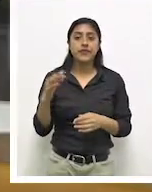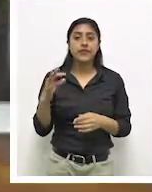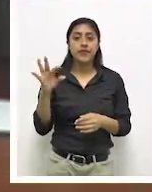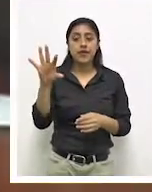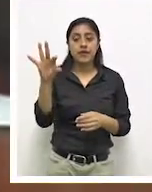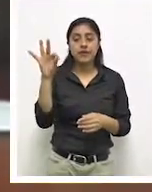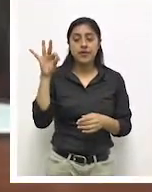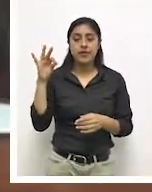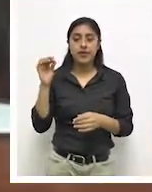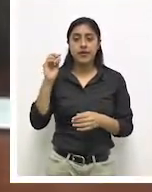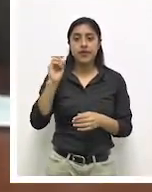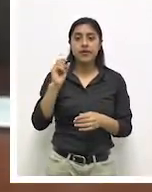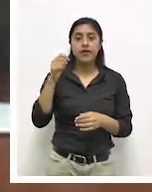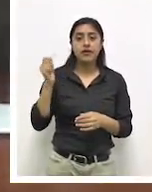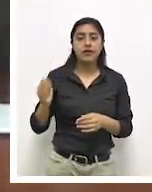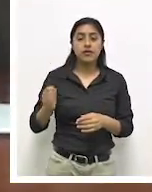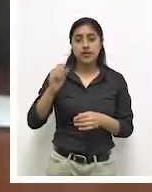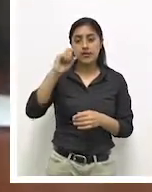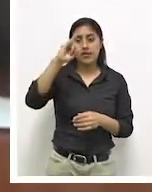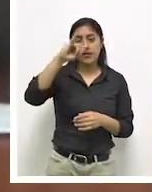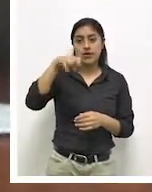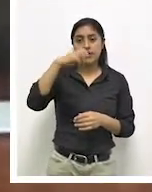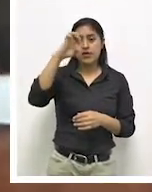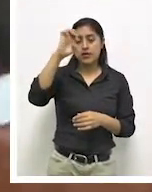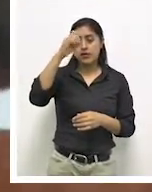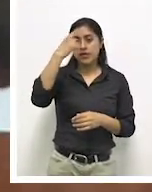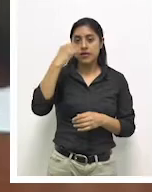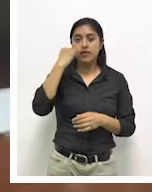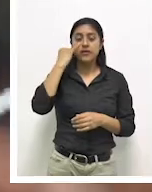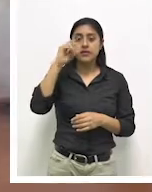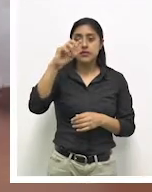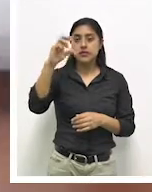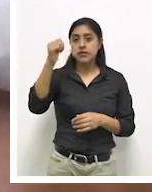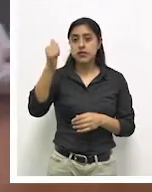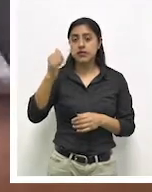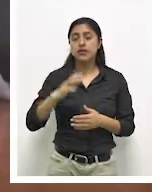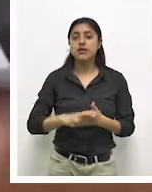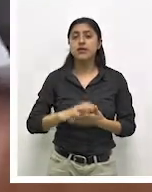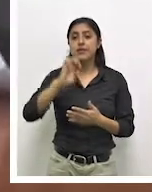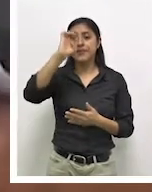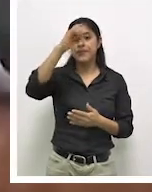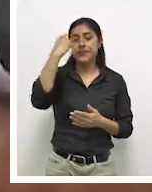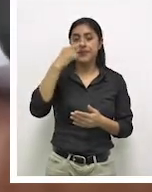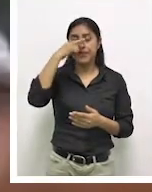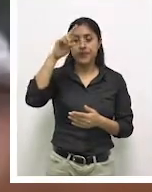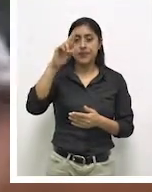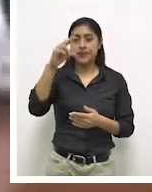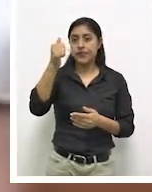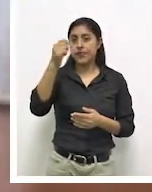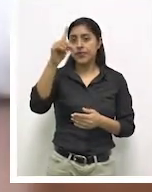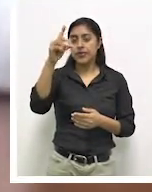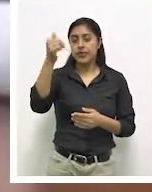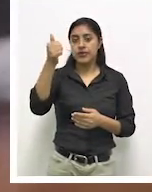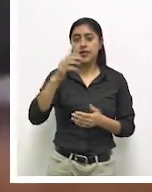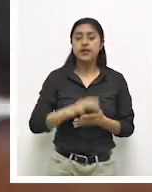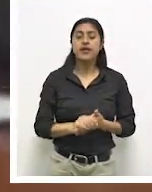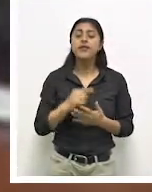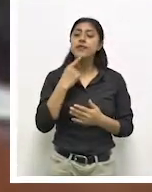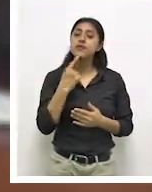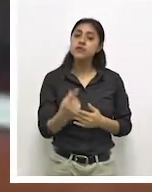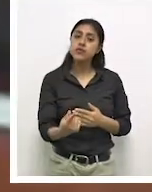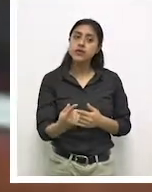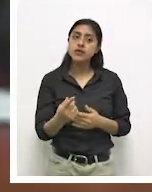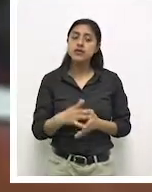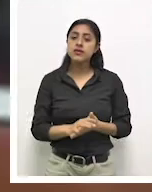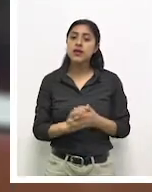Jessica Castañeda Salazar, registradora civil de las personas del municipio de Guatemala en funciones. Ella detalló cómo surgió la